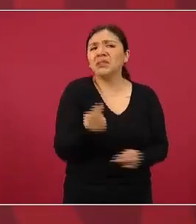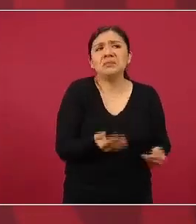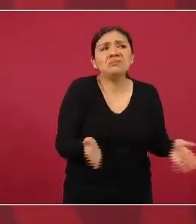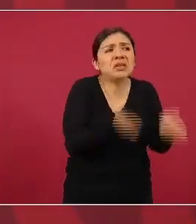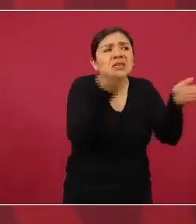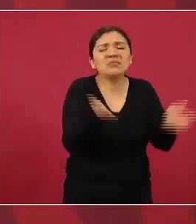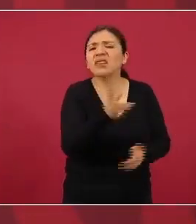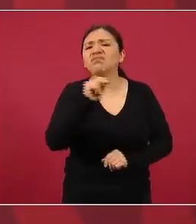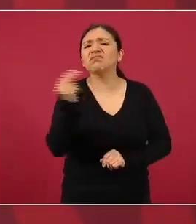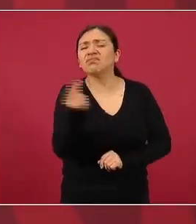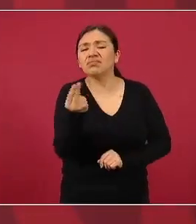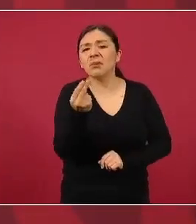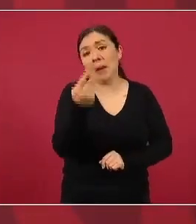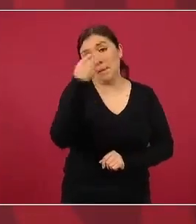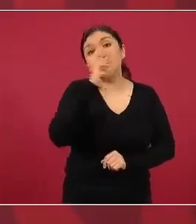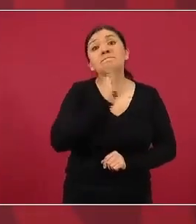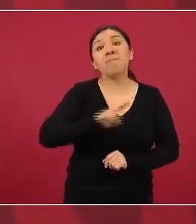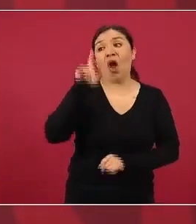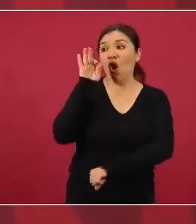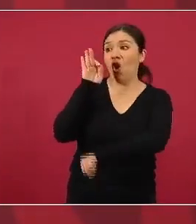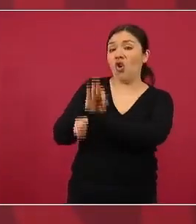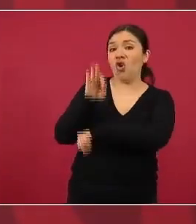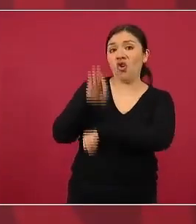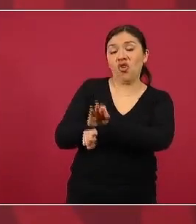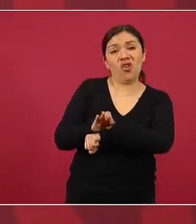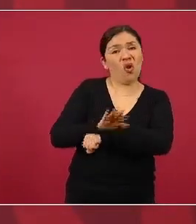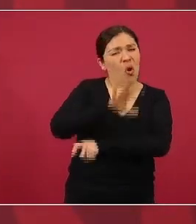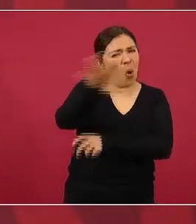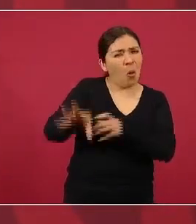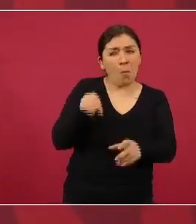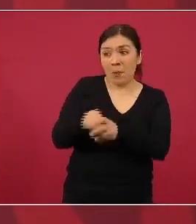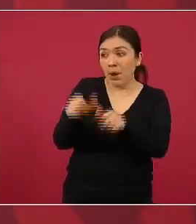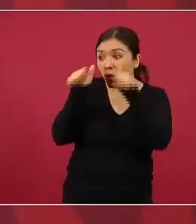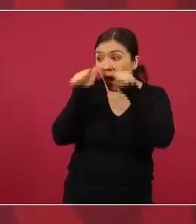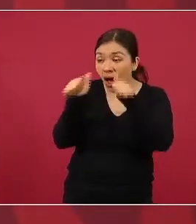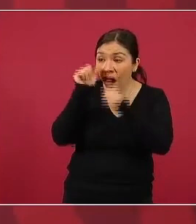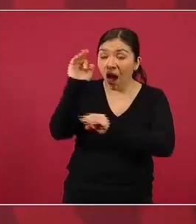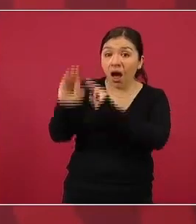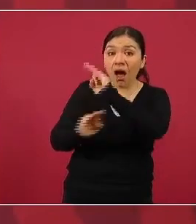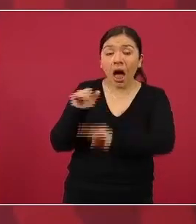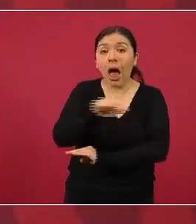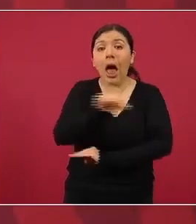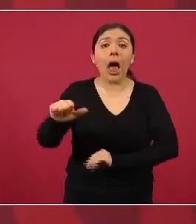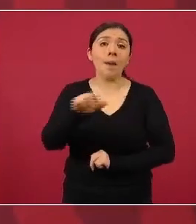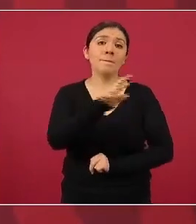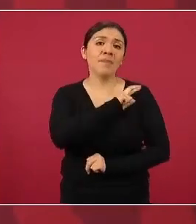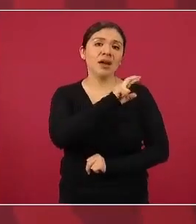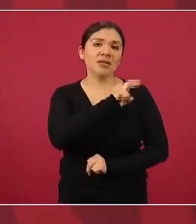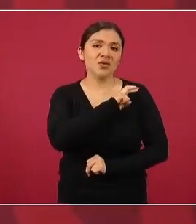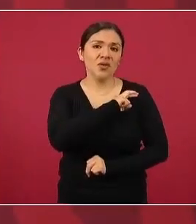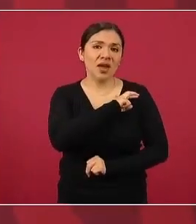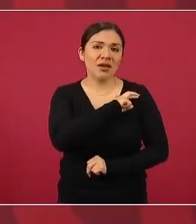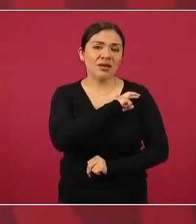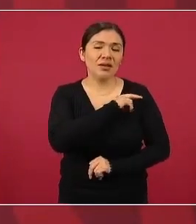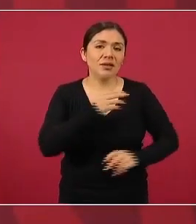para darle la preferencia por completo al sector privado.